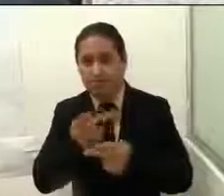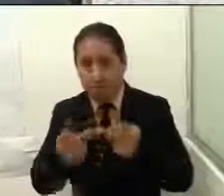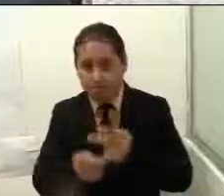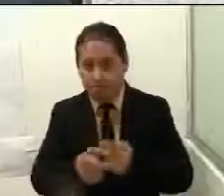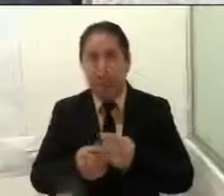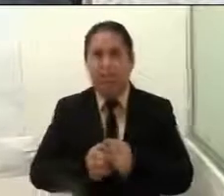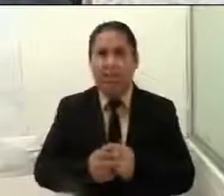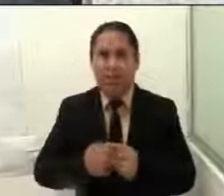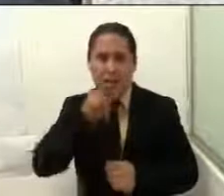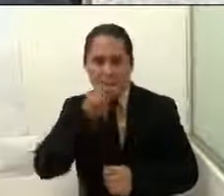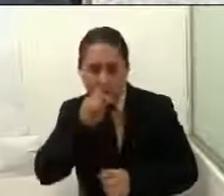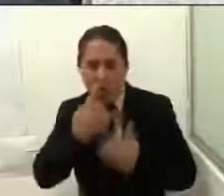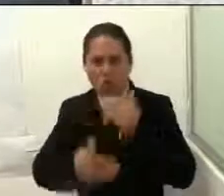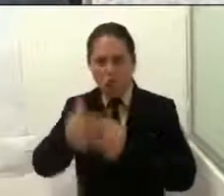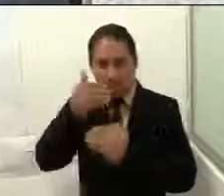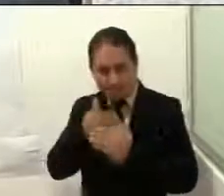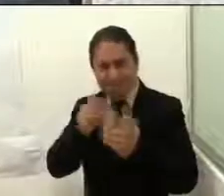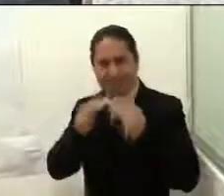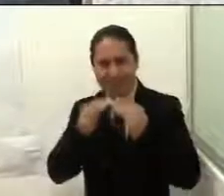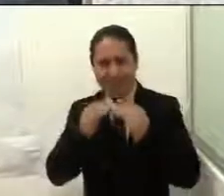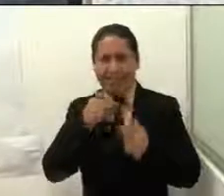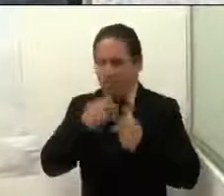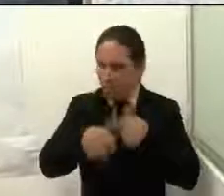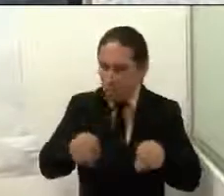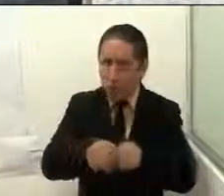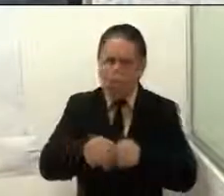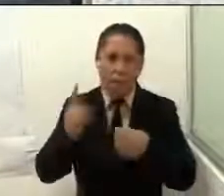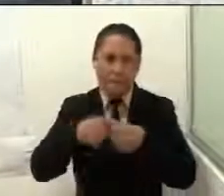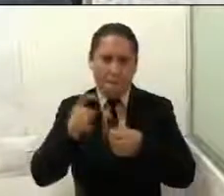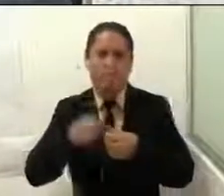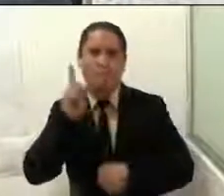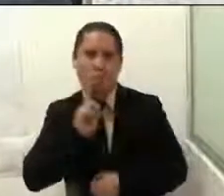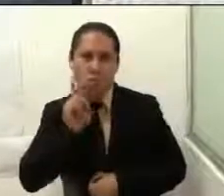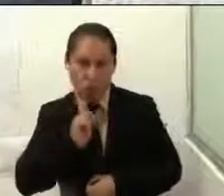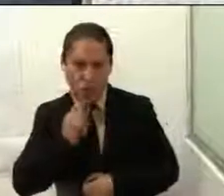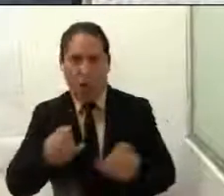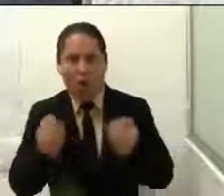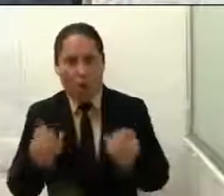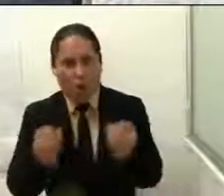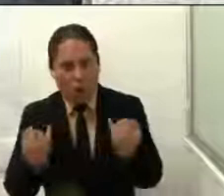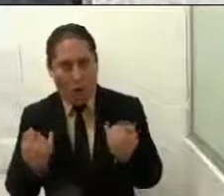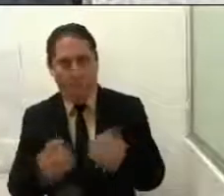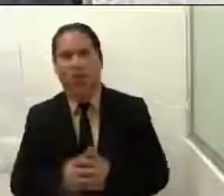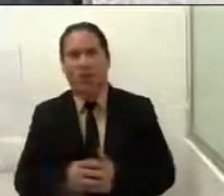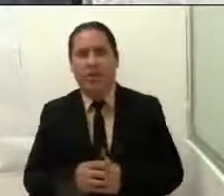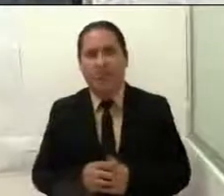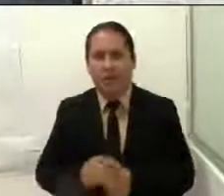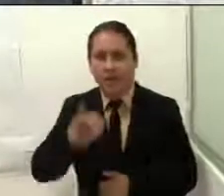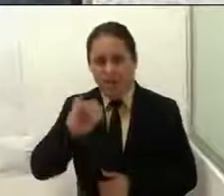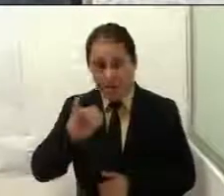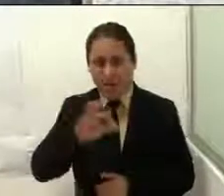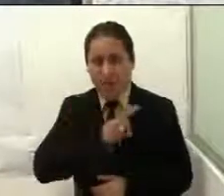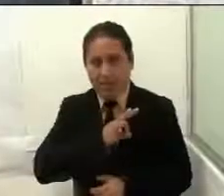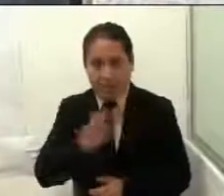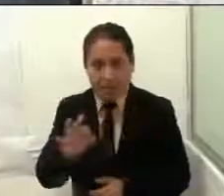han sido promovidos por la participación de mujeres y jóvenes en aras a propiciar la